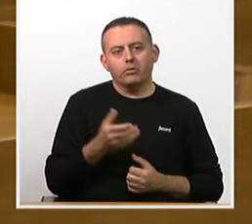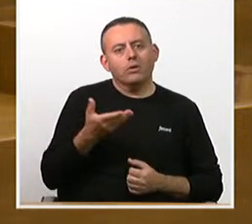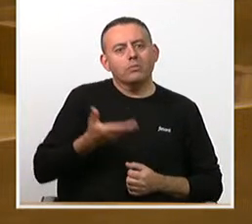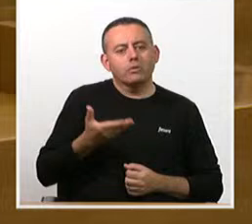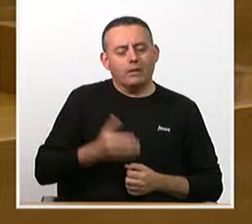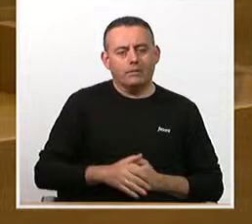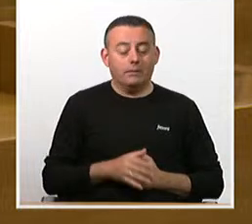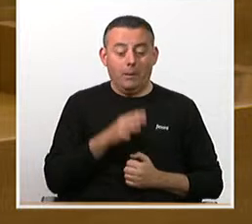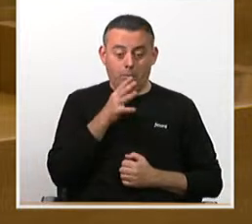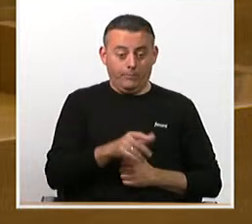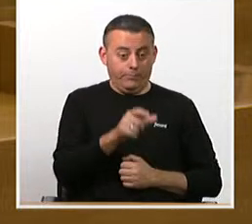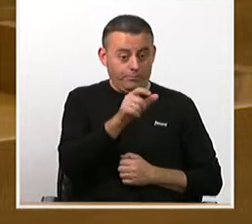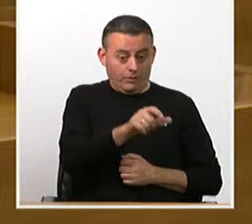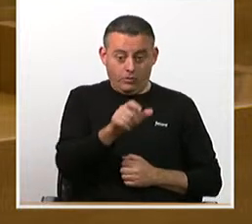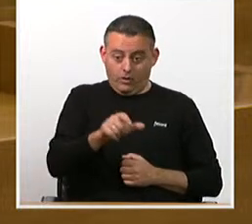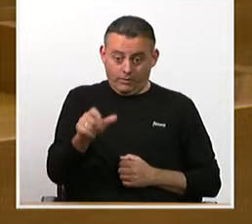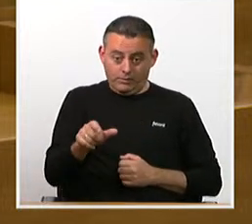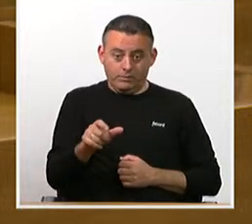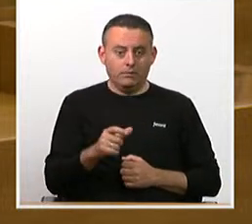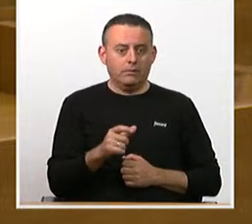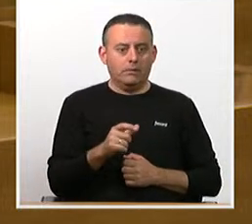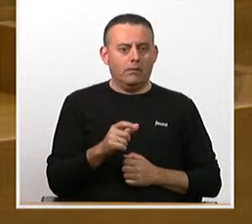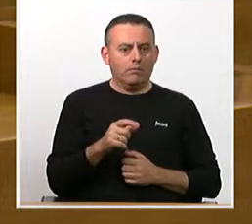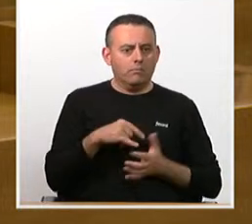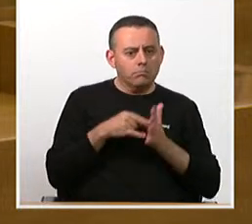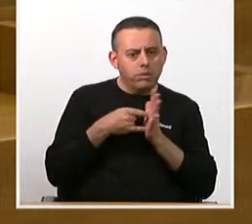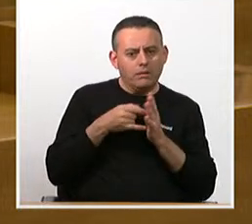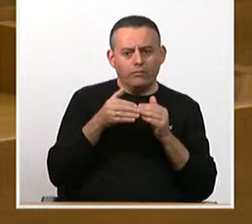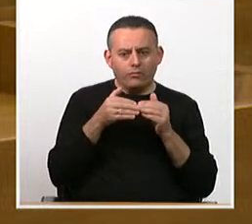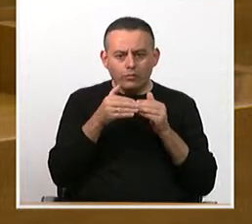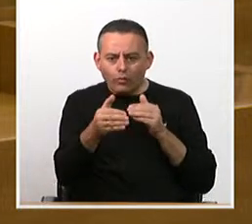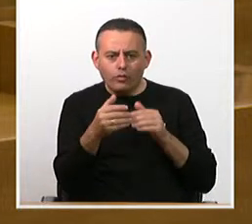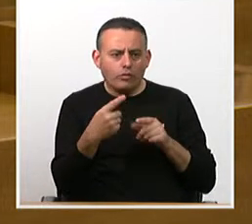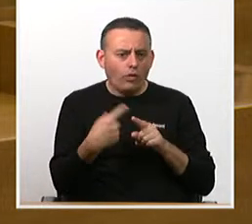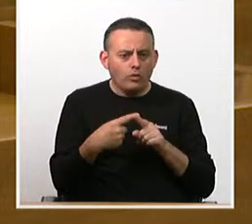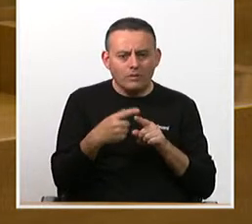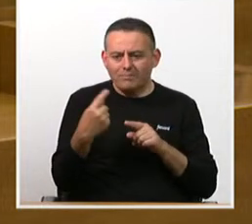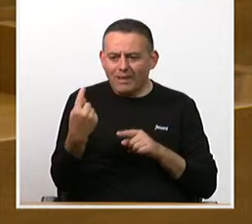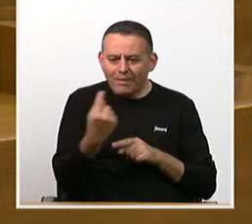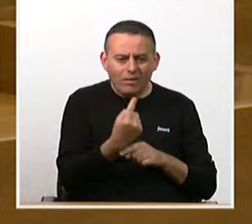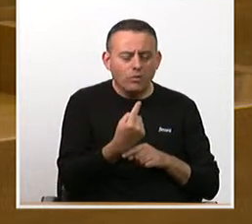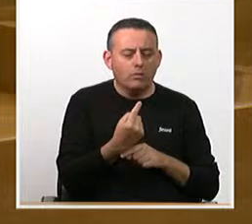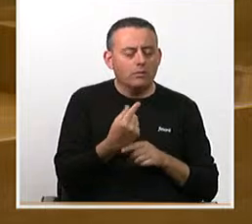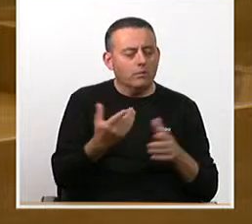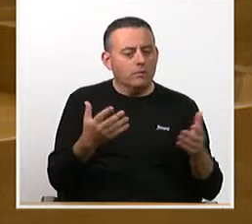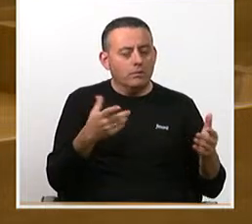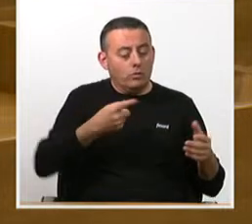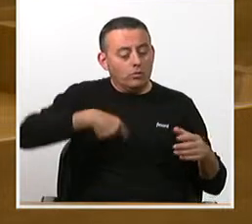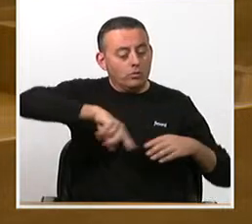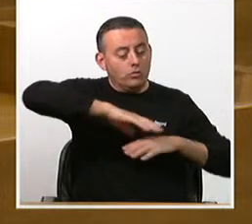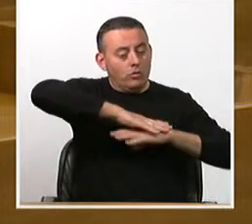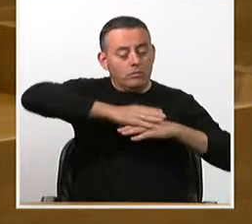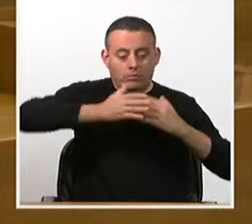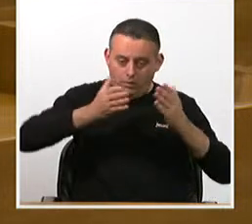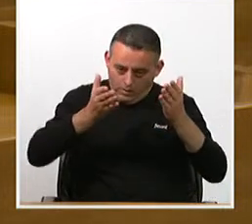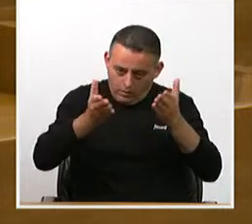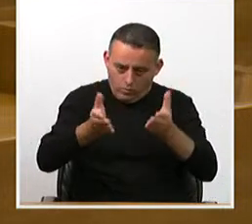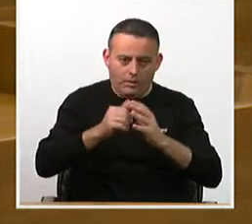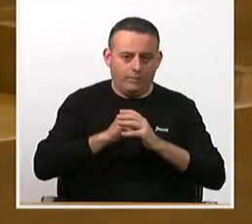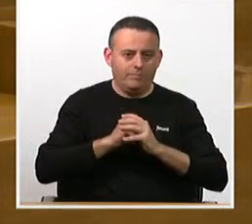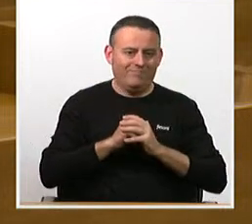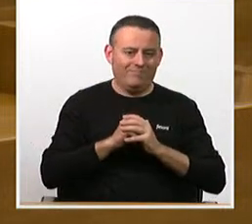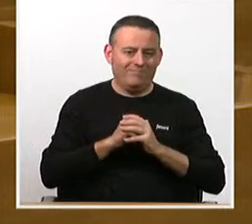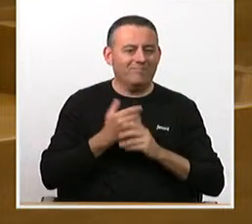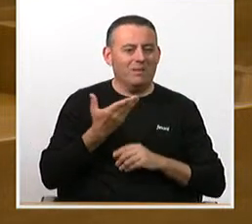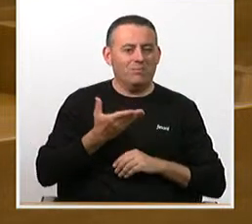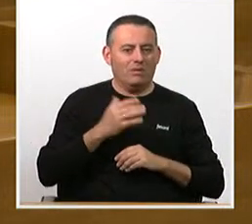y de los proyectos de futuro son momentos en los que desde el scors todas las fuerzas políticas lo que podemos y debemos hacer es ir juntos y eso es lo que